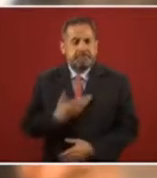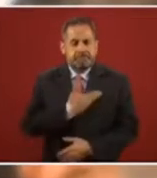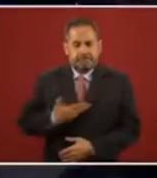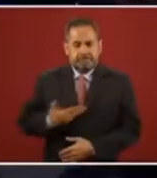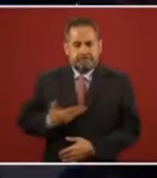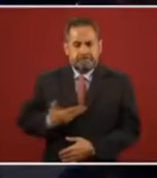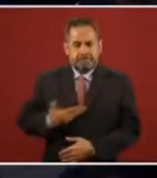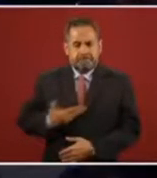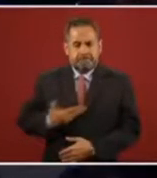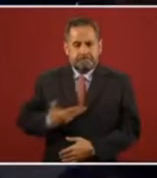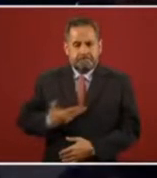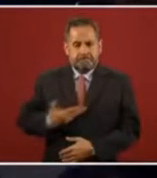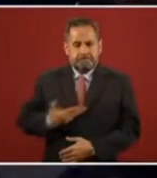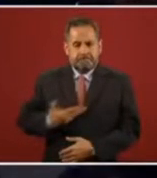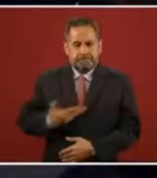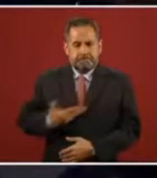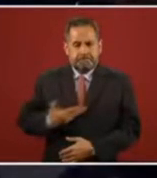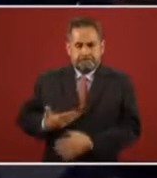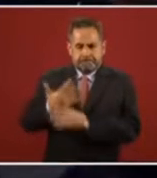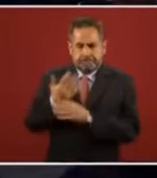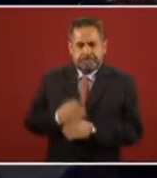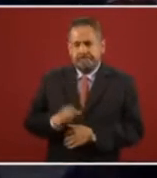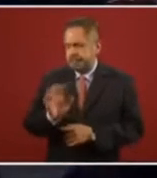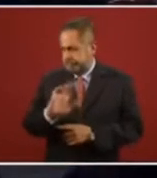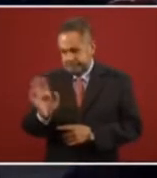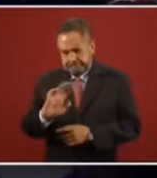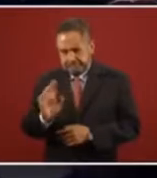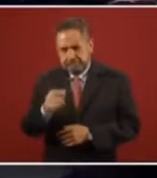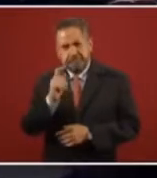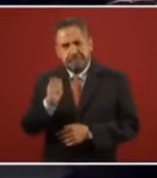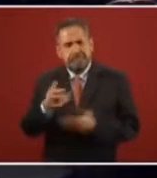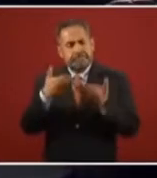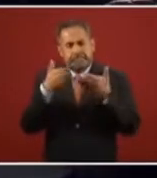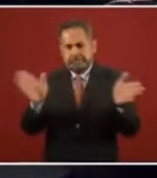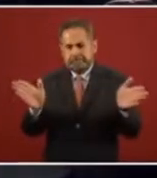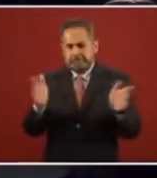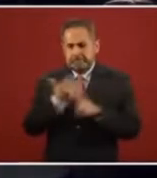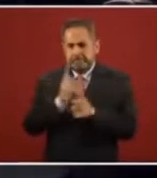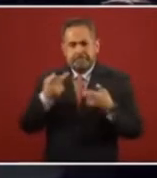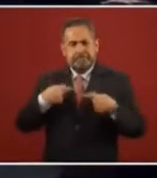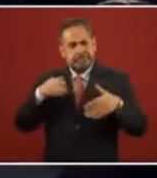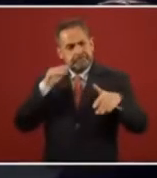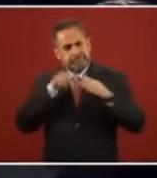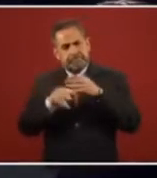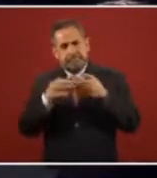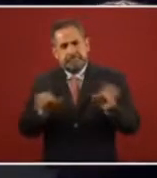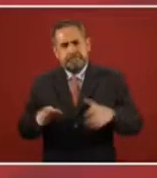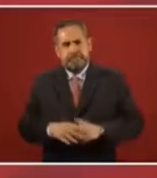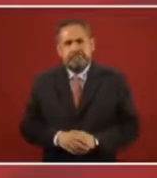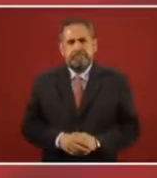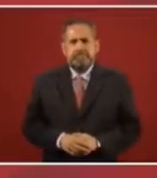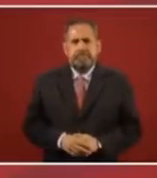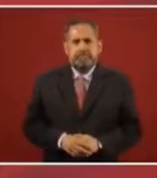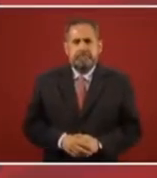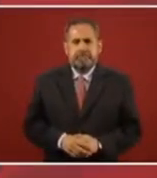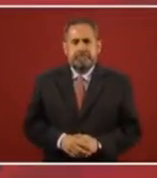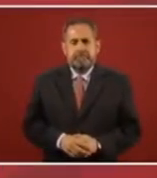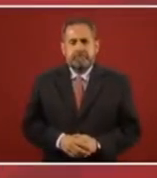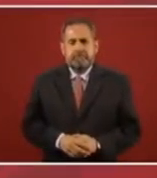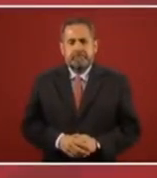público no es para blake y sé que yo esté